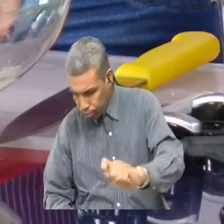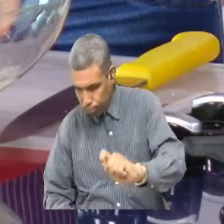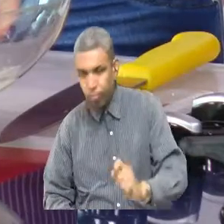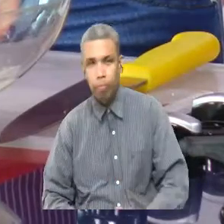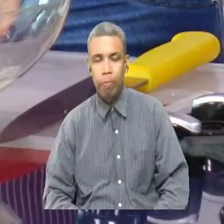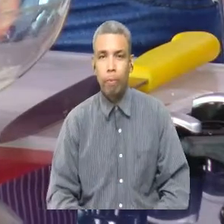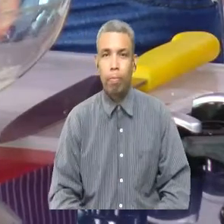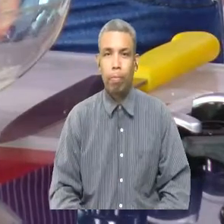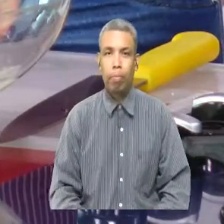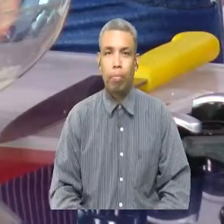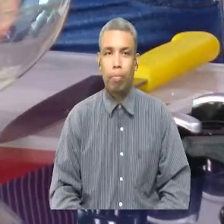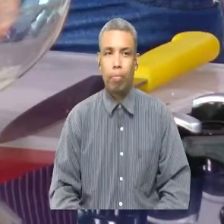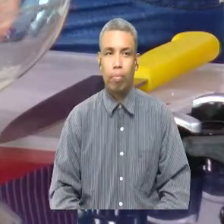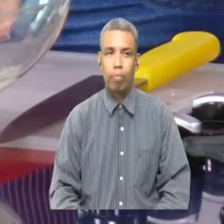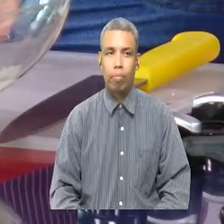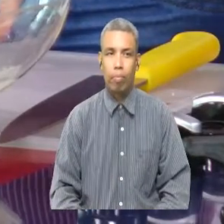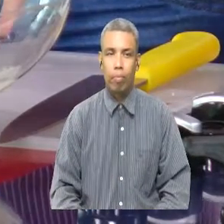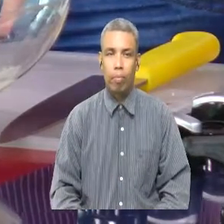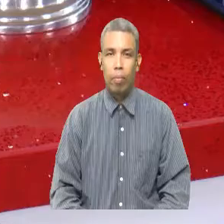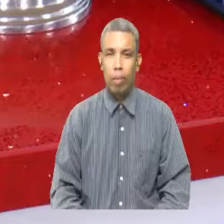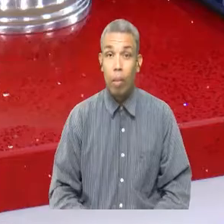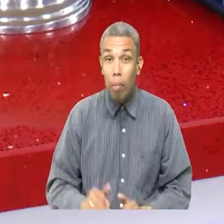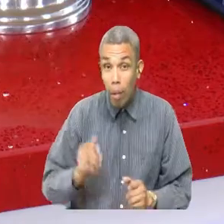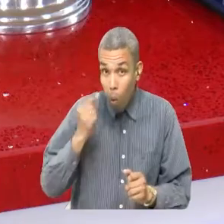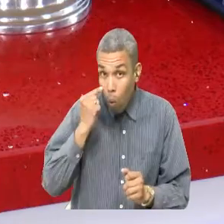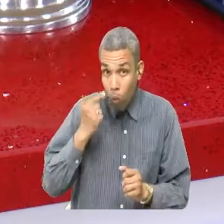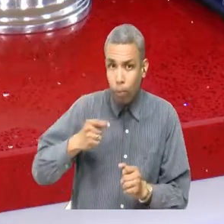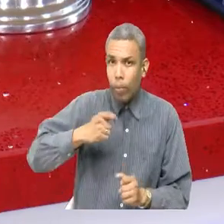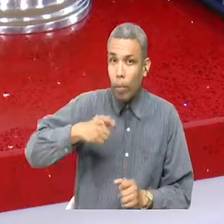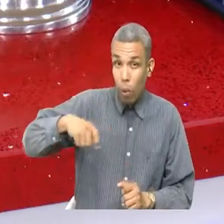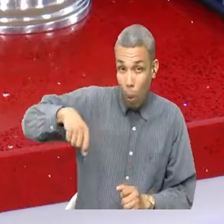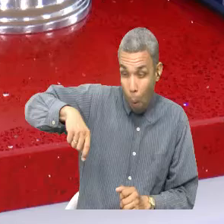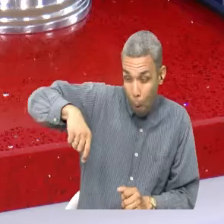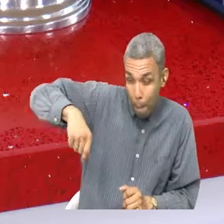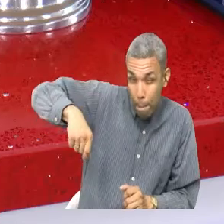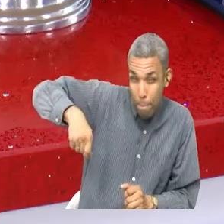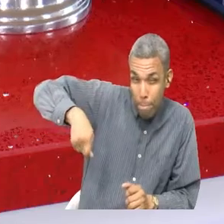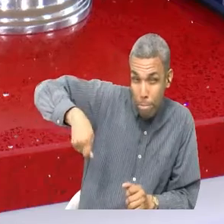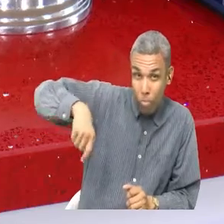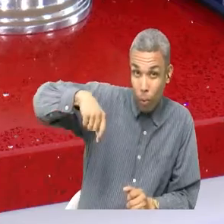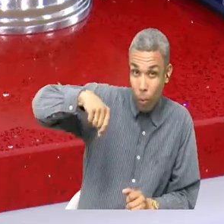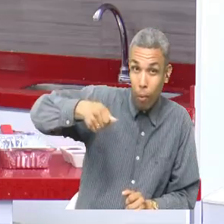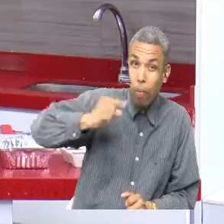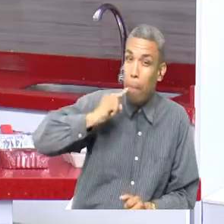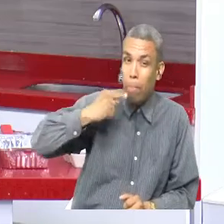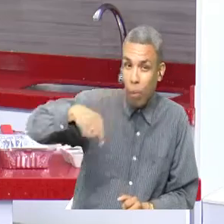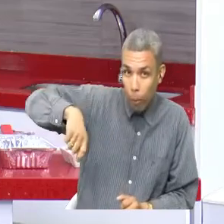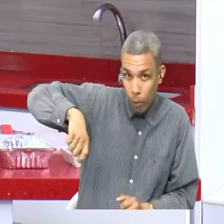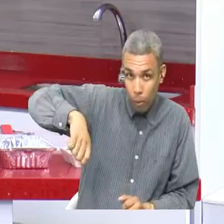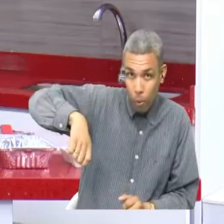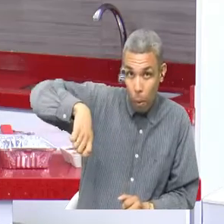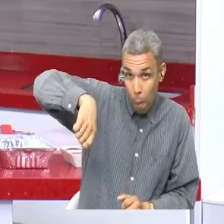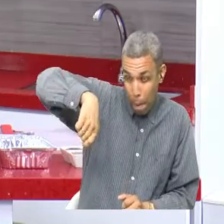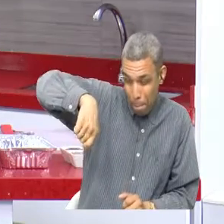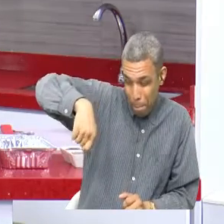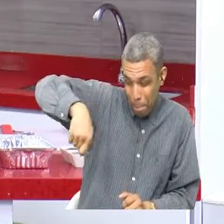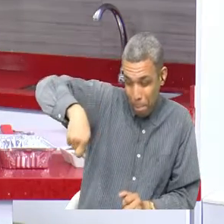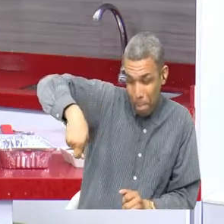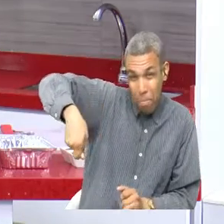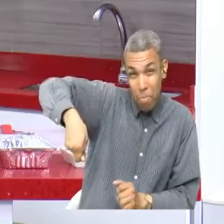Listo. Zumo de limón puro. Ok. No mezcla. Este limoncito de limón normal, ¿no? Sí, limón Tahití,